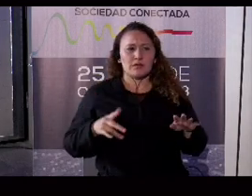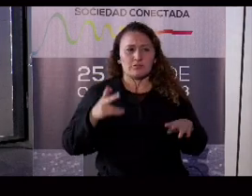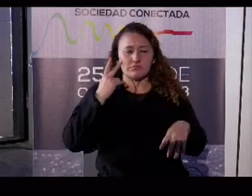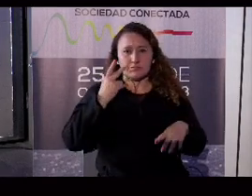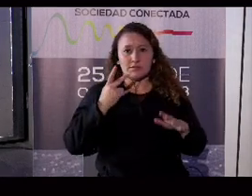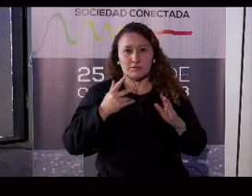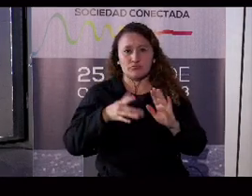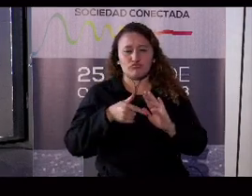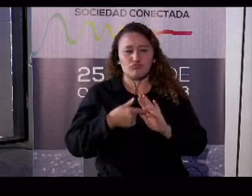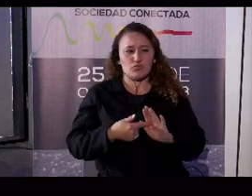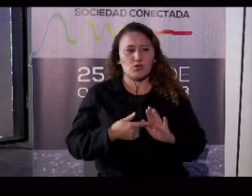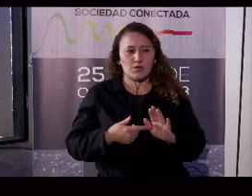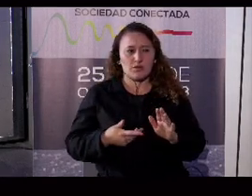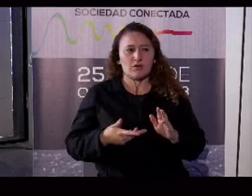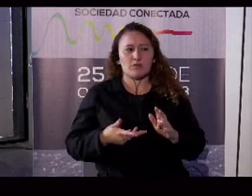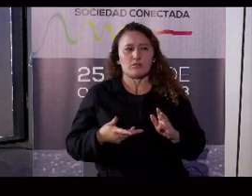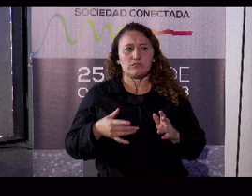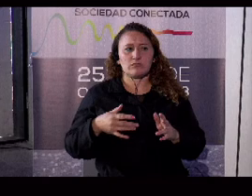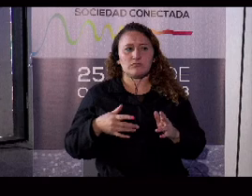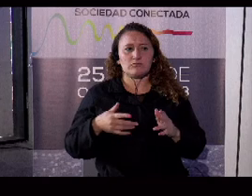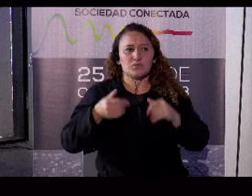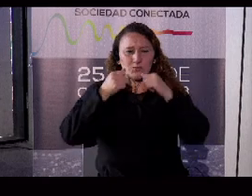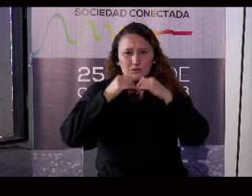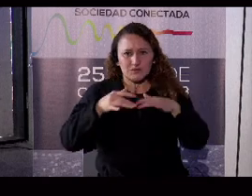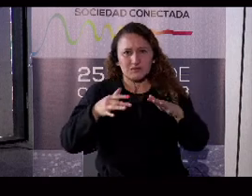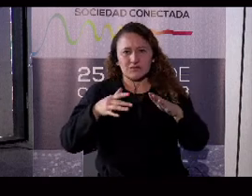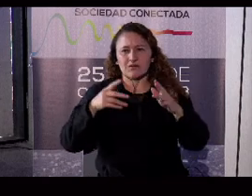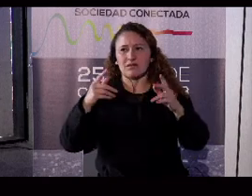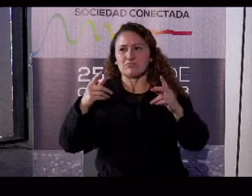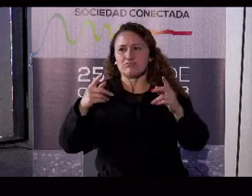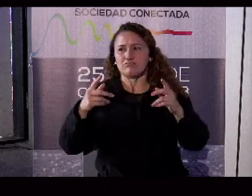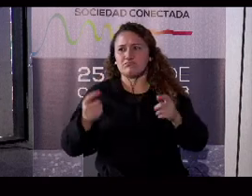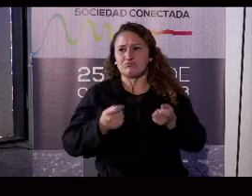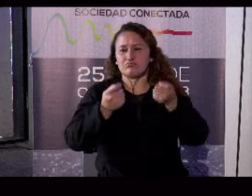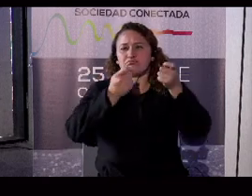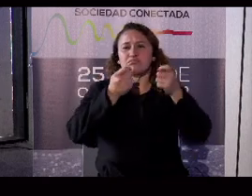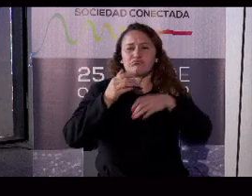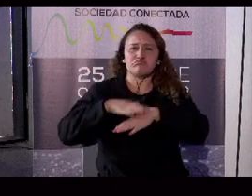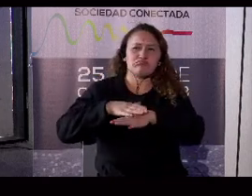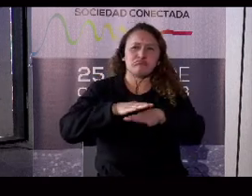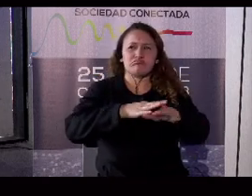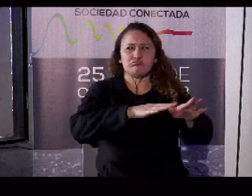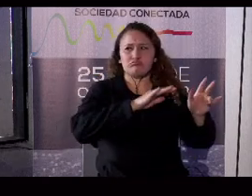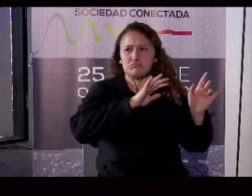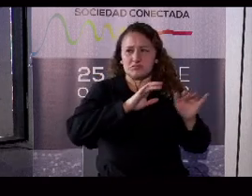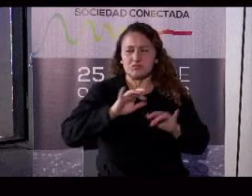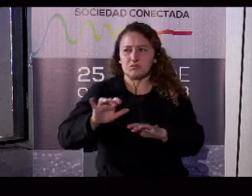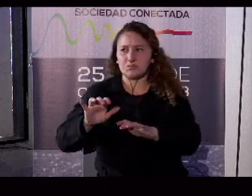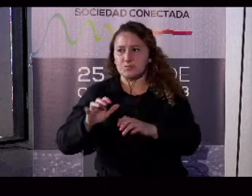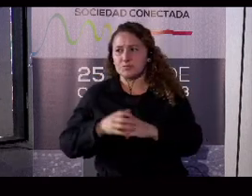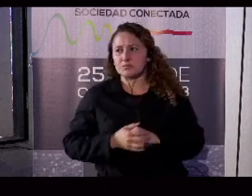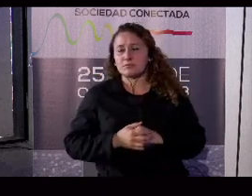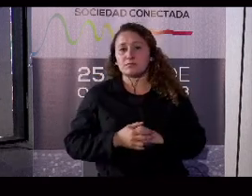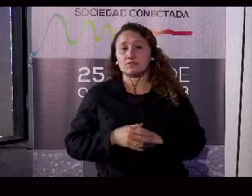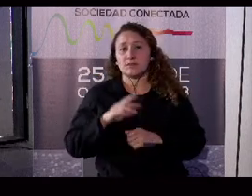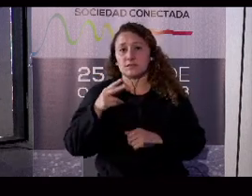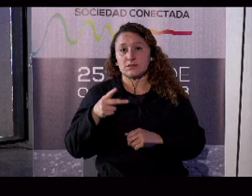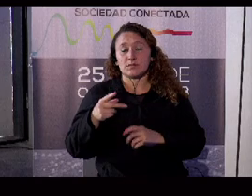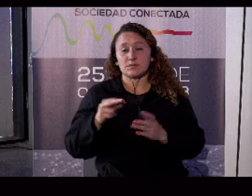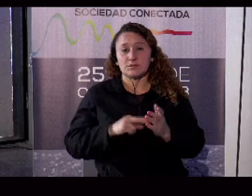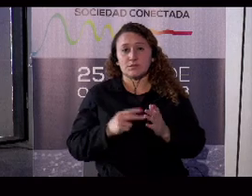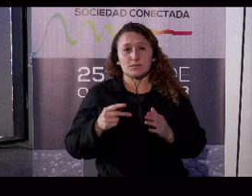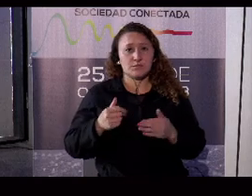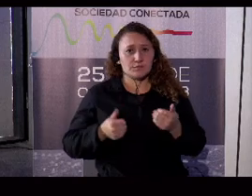modelo como son el advertisement la publicidad eh los eventos masivos la segunda tecnología que vamos a ver